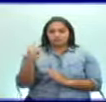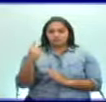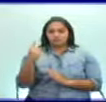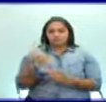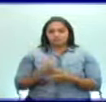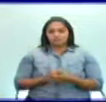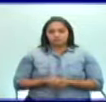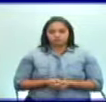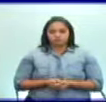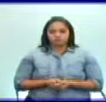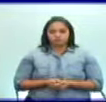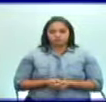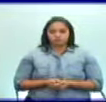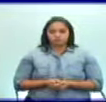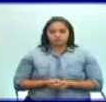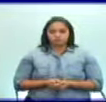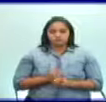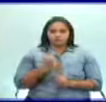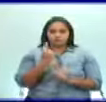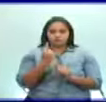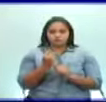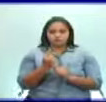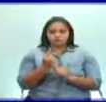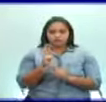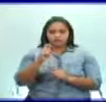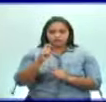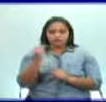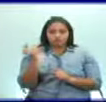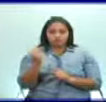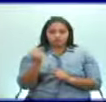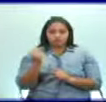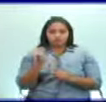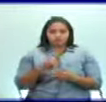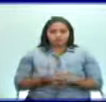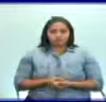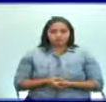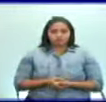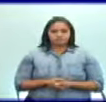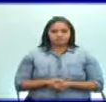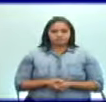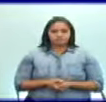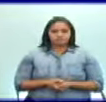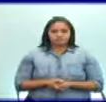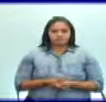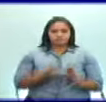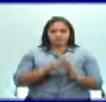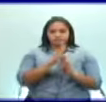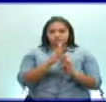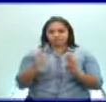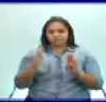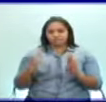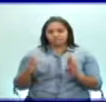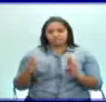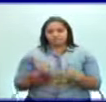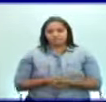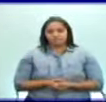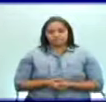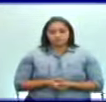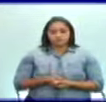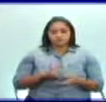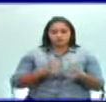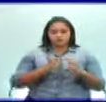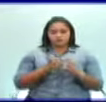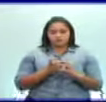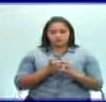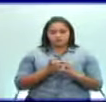2,5. Cuando x es 1, 1 menos 1 es 0, 2 a la 0, 1, más 2, 3 y así sucesivamente. A la hora de conformar los